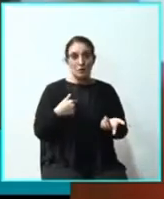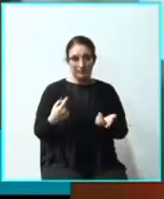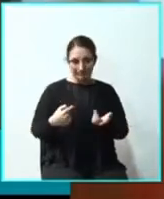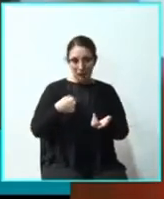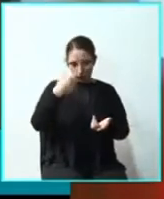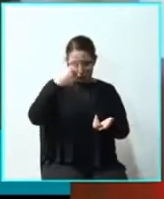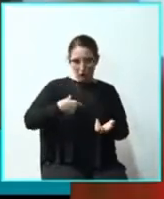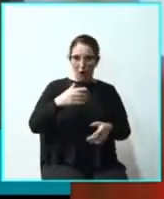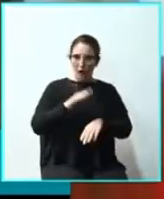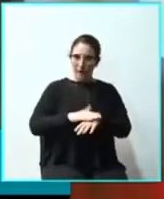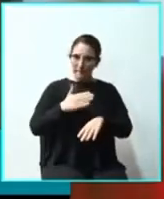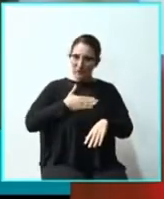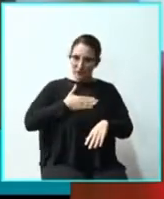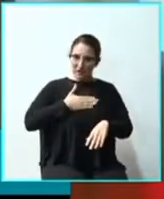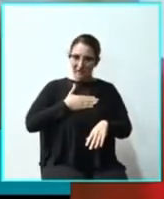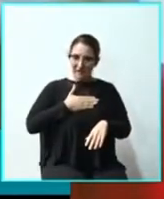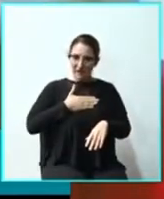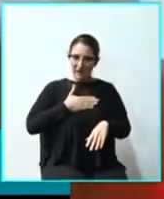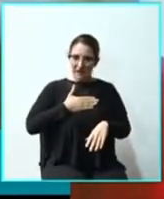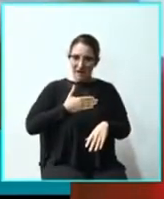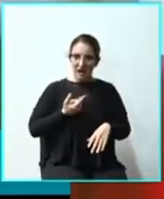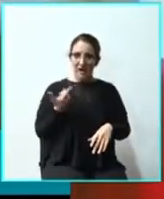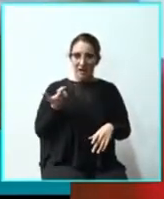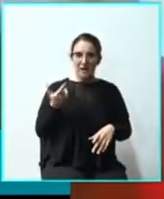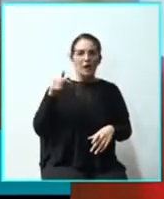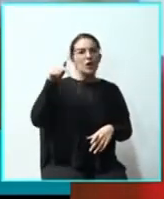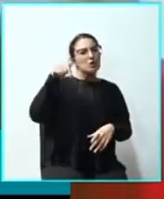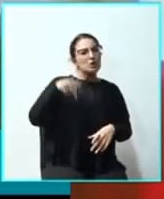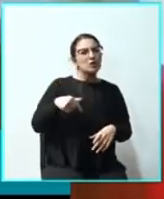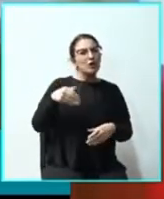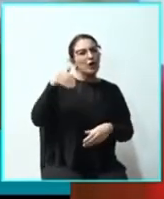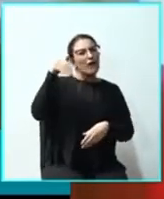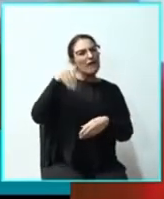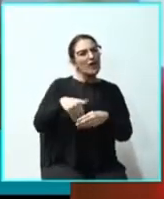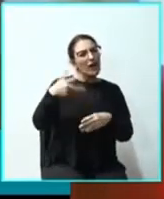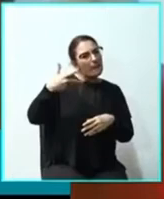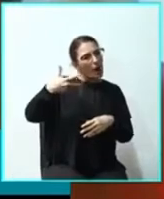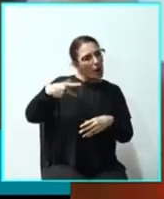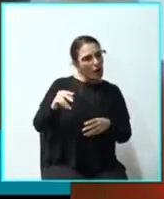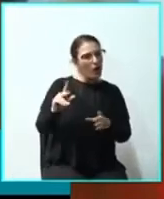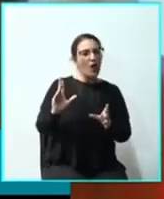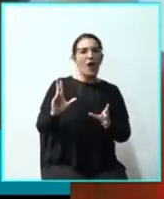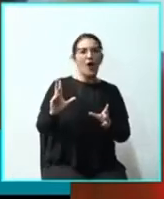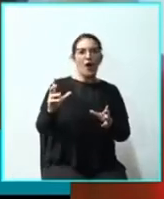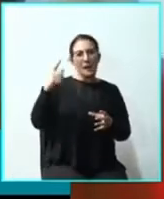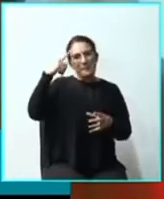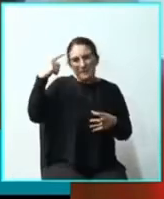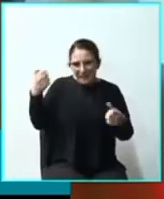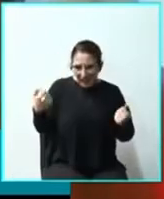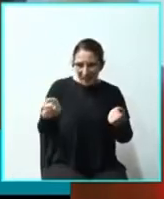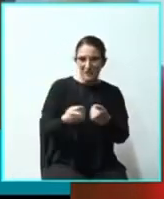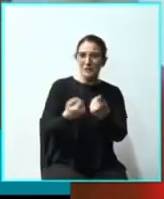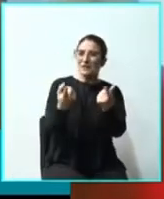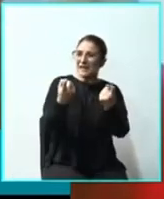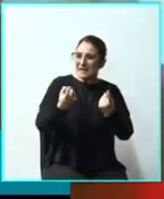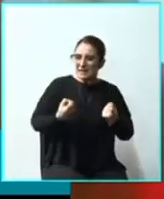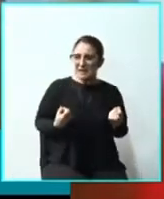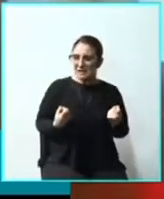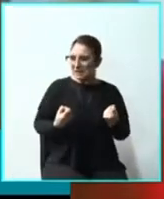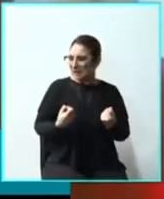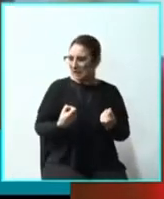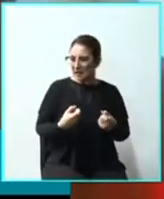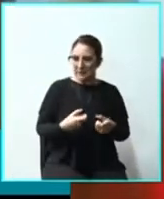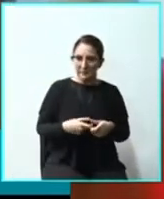hago responsable, Y vamos a votar en contra porque esos consensos necesarios para una cuestión tan central no